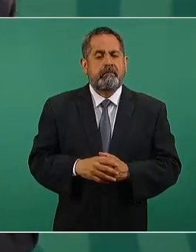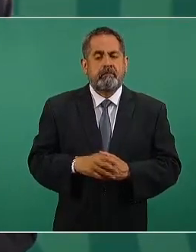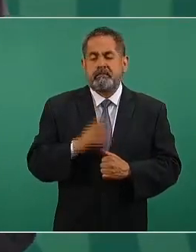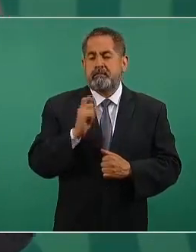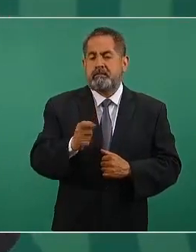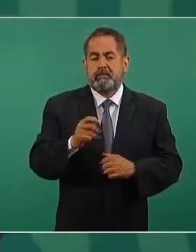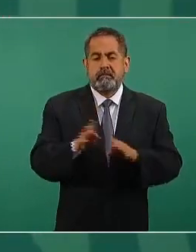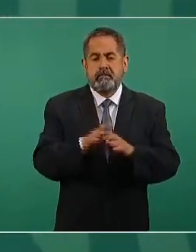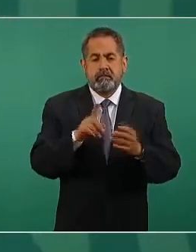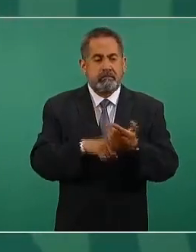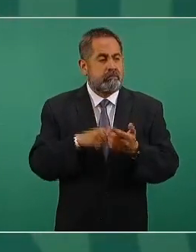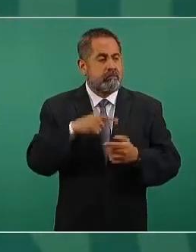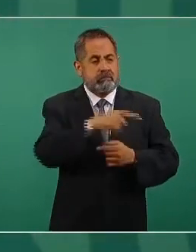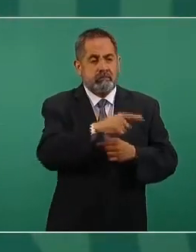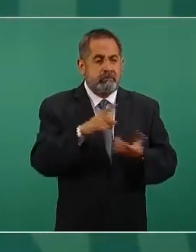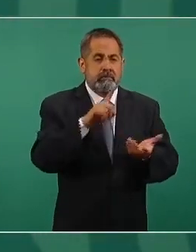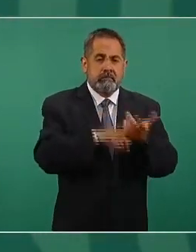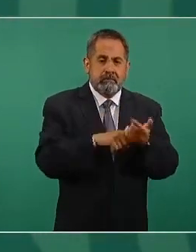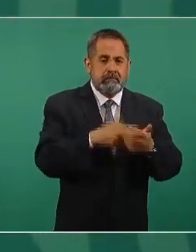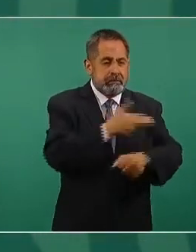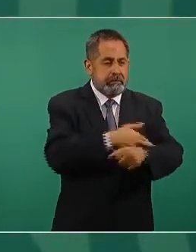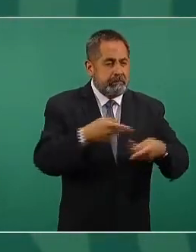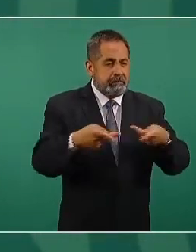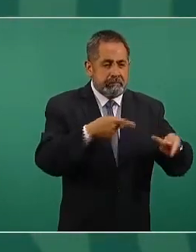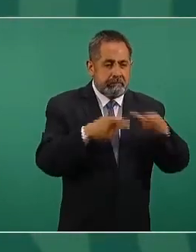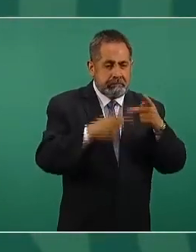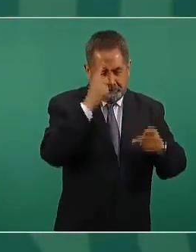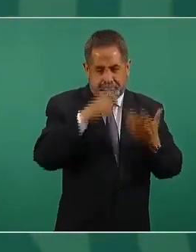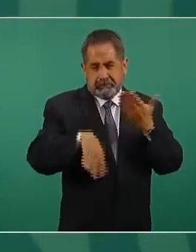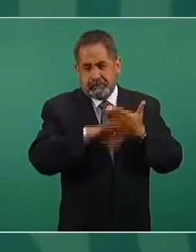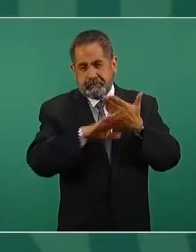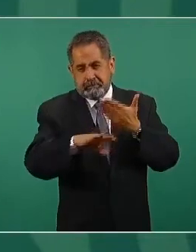tiene que ver con una campaña que traen en contra de nosotros